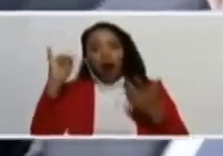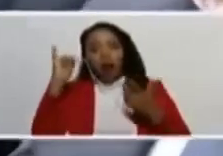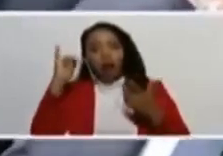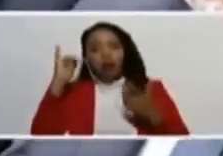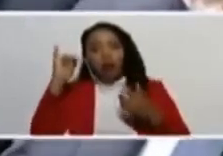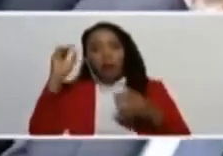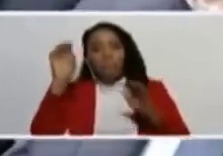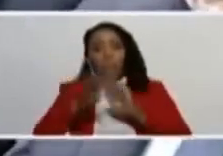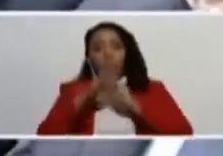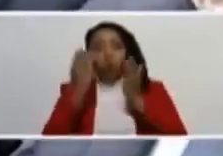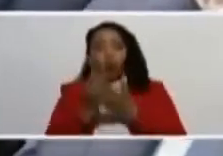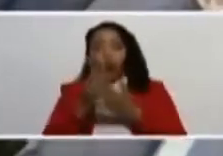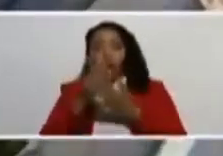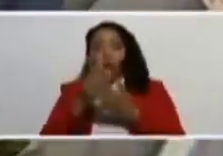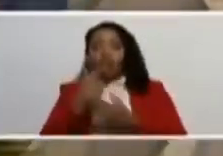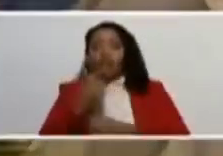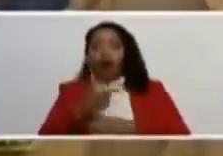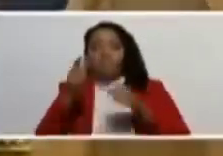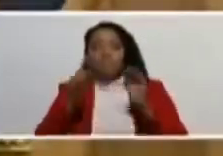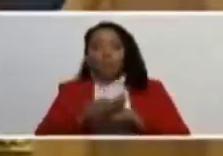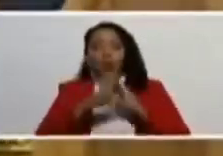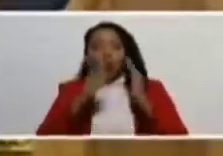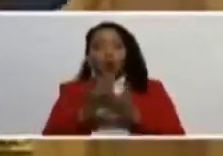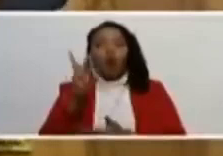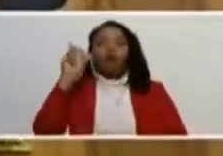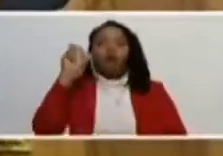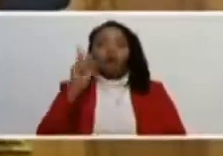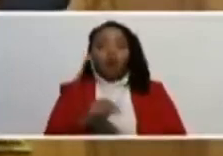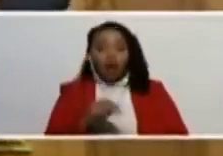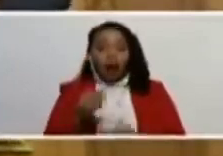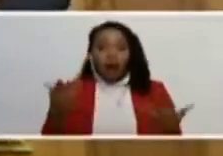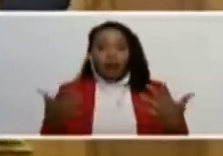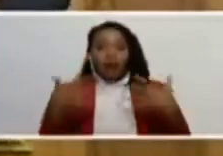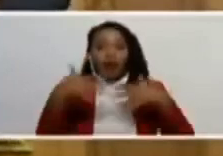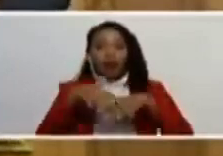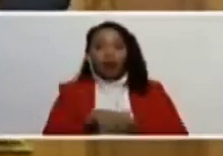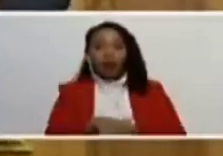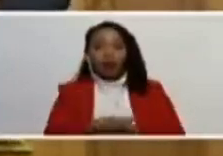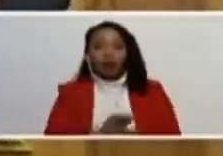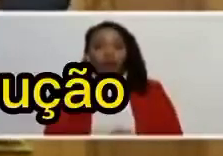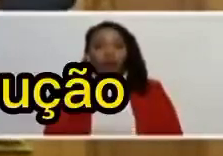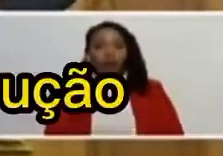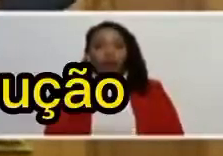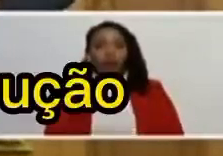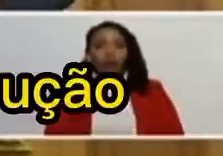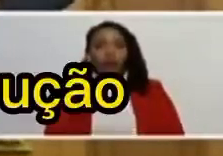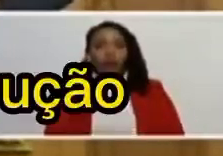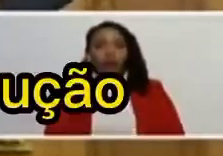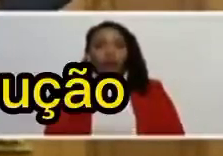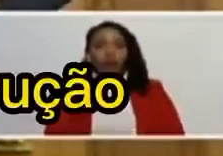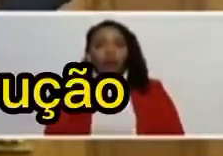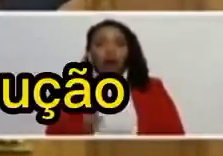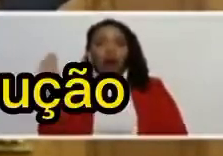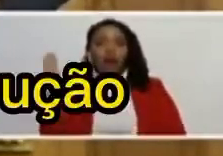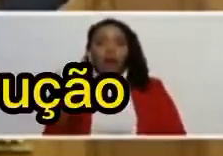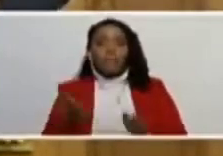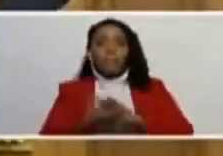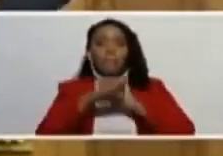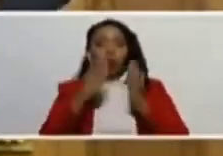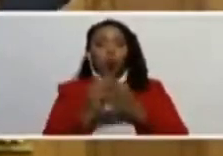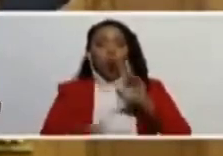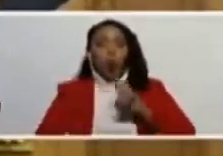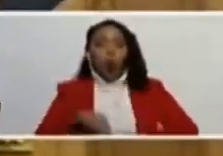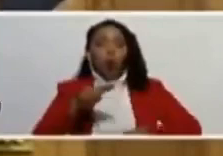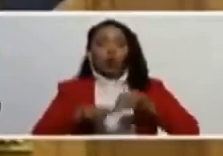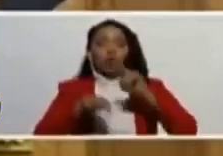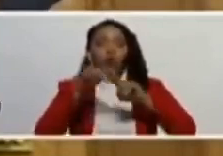que invite al mundo también a la integración Que invita al mundo a la construcción